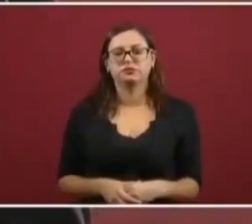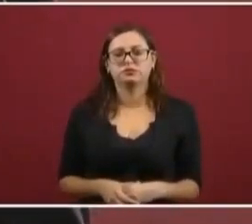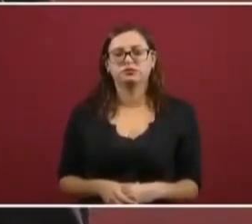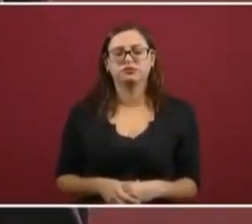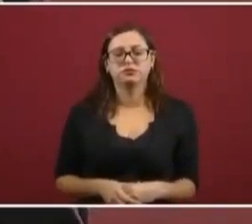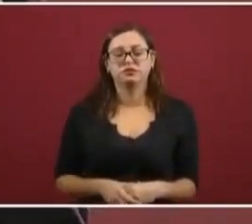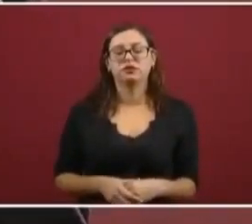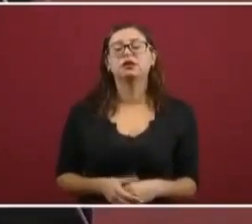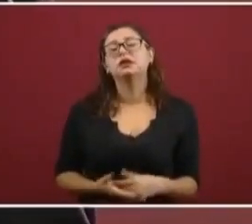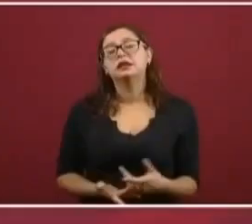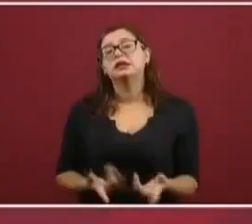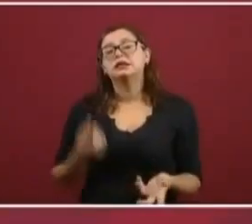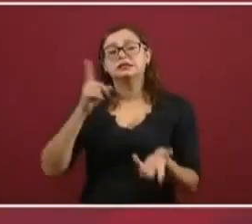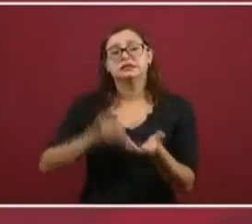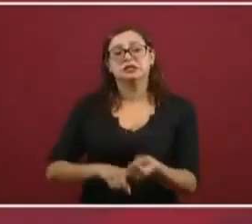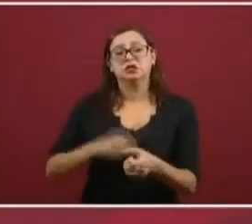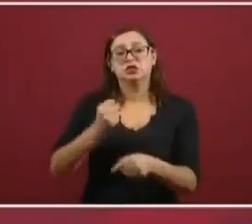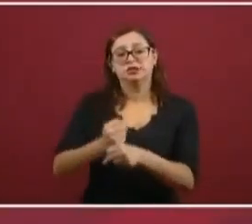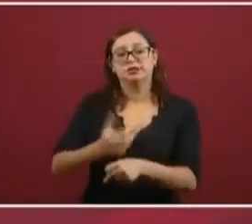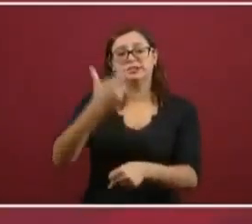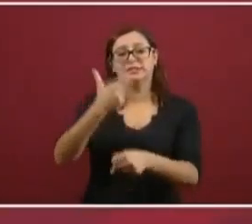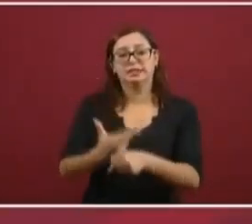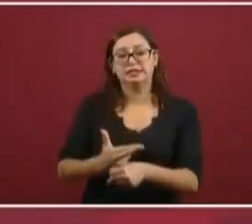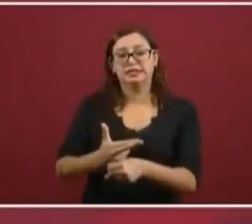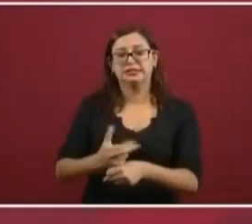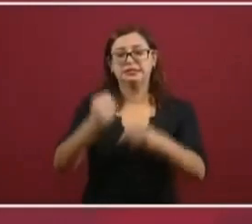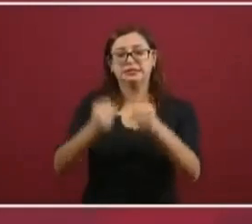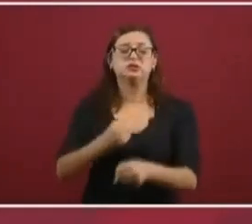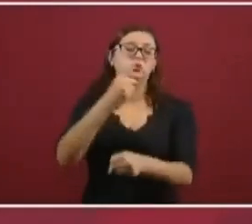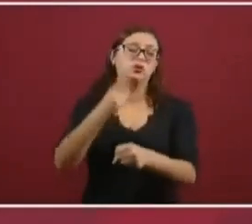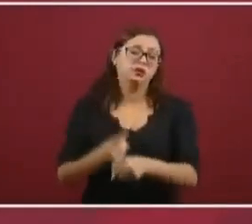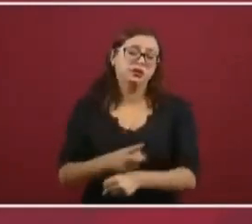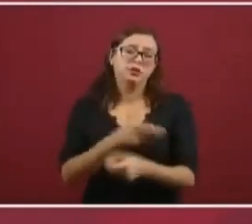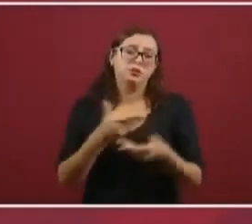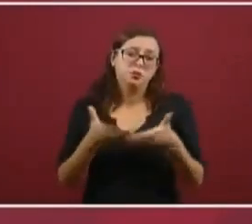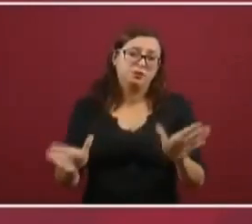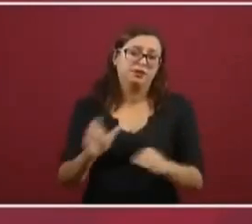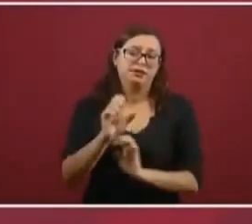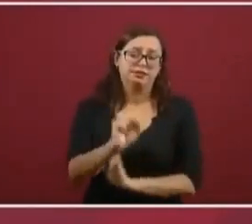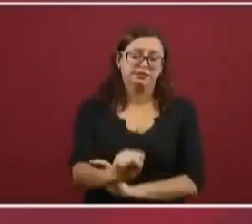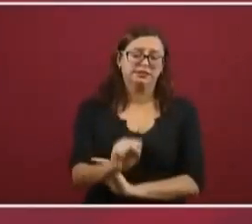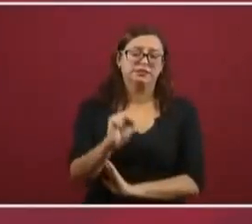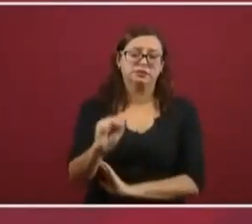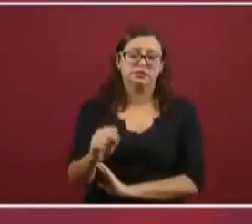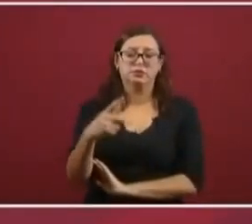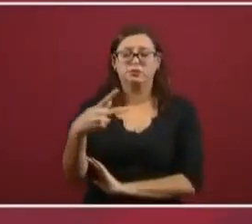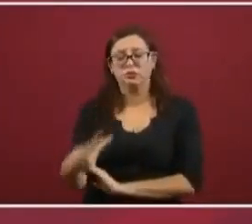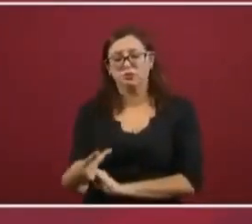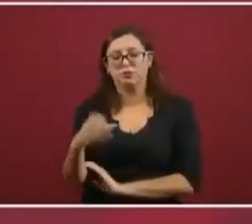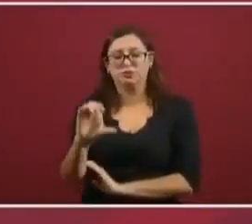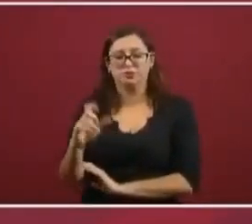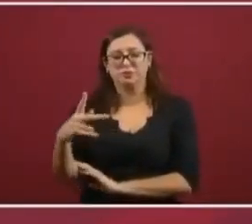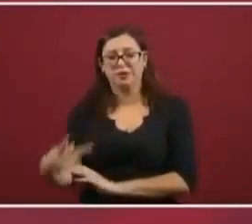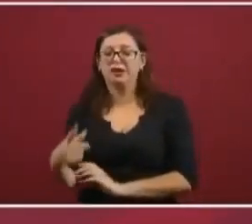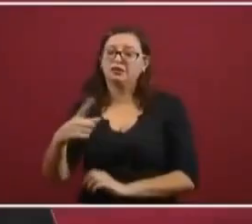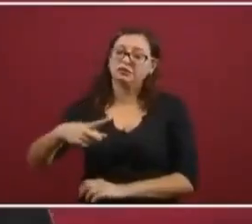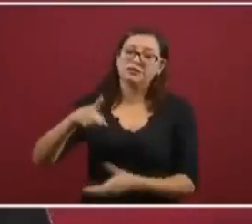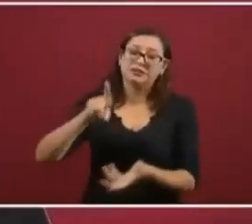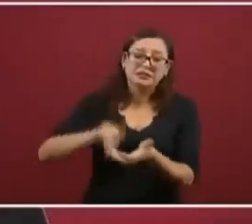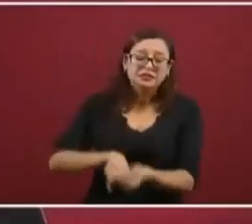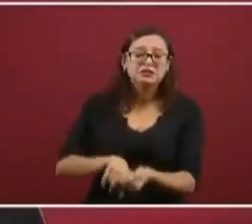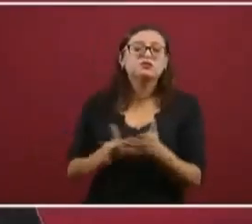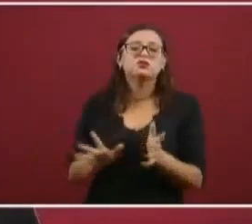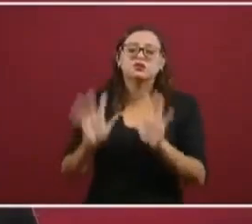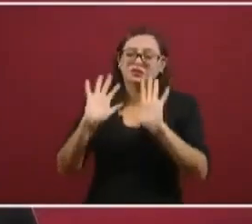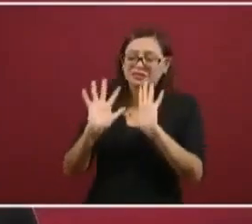secretaría de seguridad pública ya está este operando un sistema